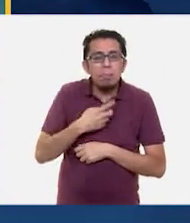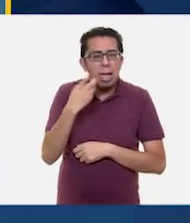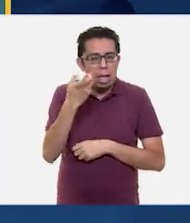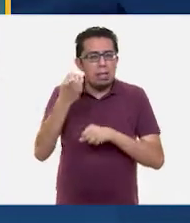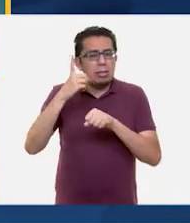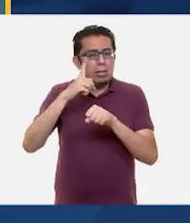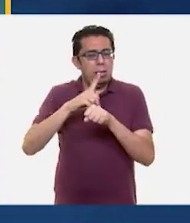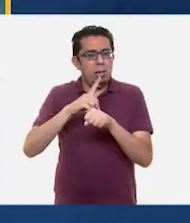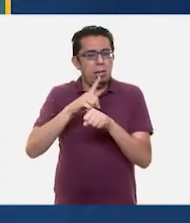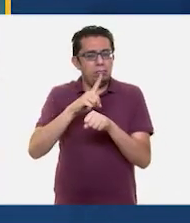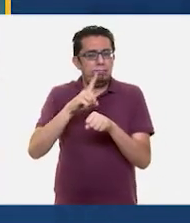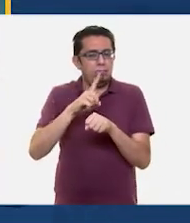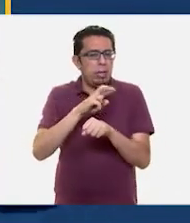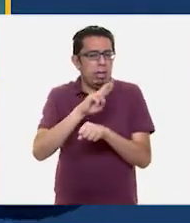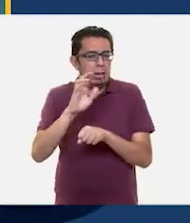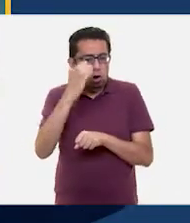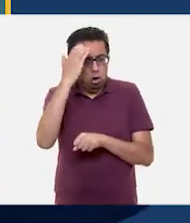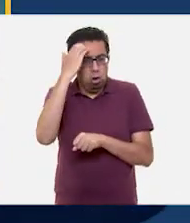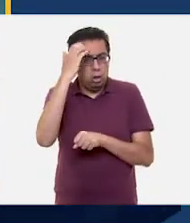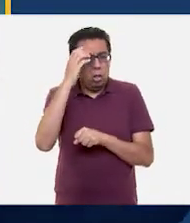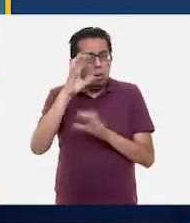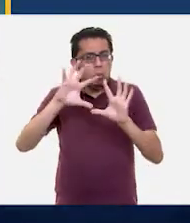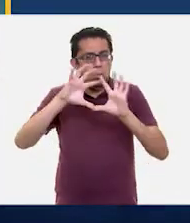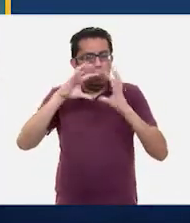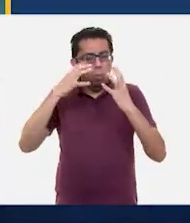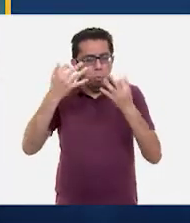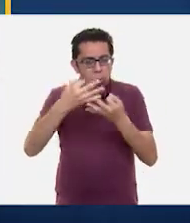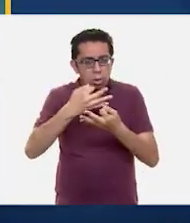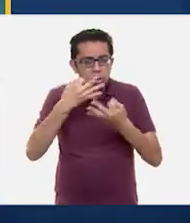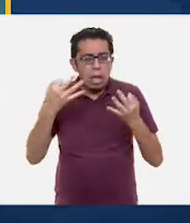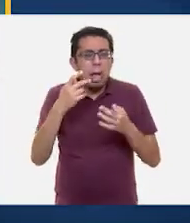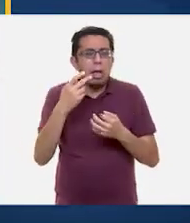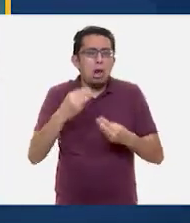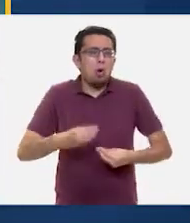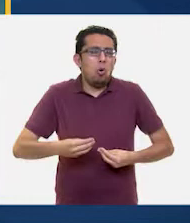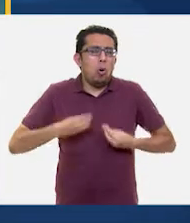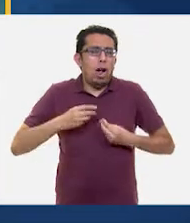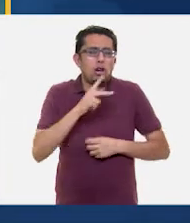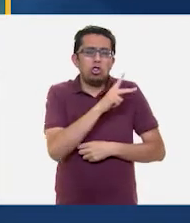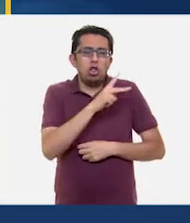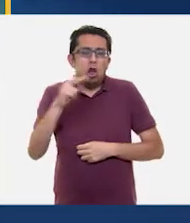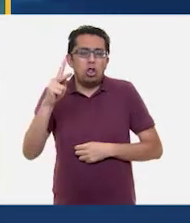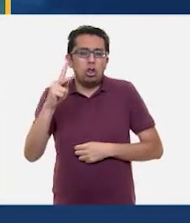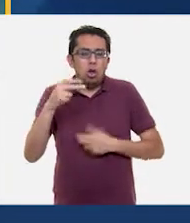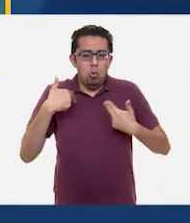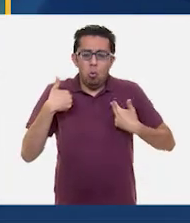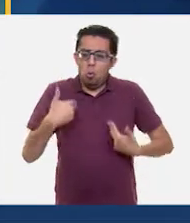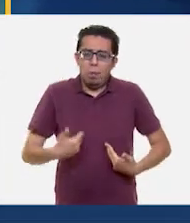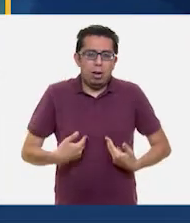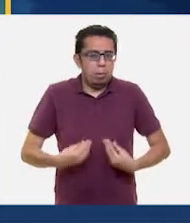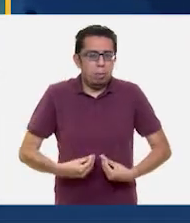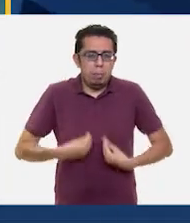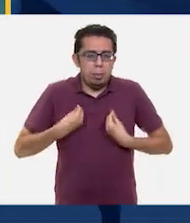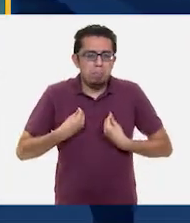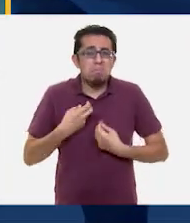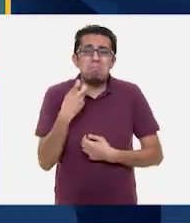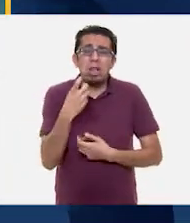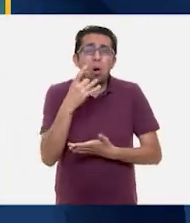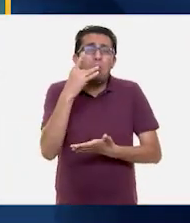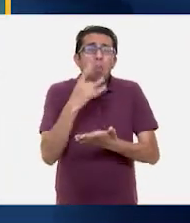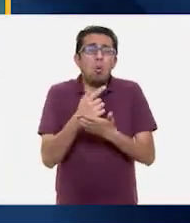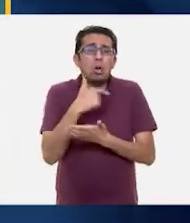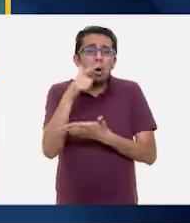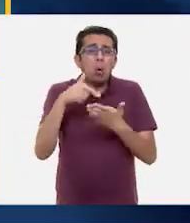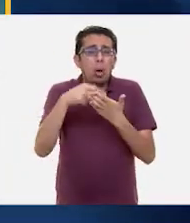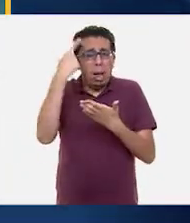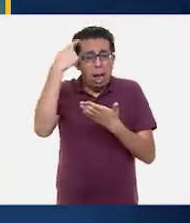se reconoce a la Tierra y a sus ecosistemas como el hogar común de la humanidad. Sí, es el único hogar que tenemos, así que